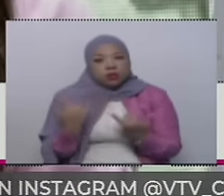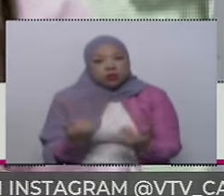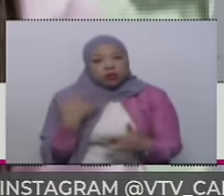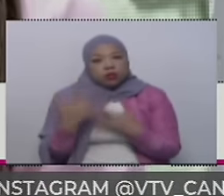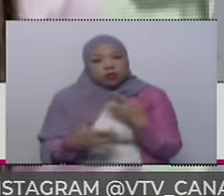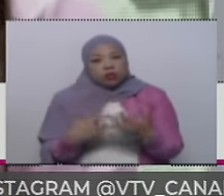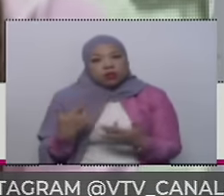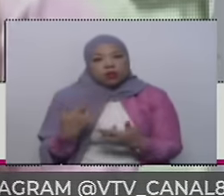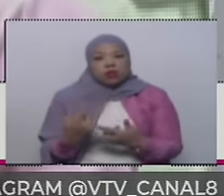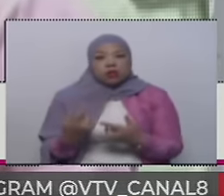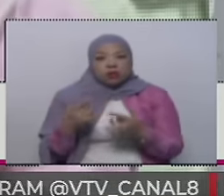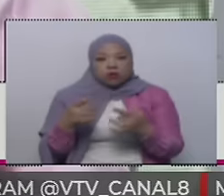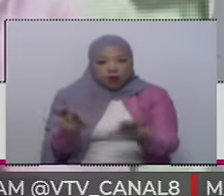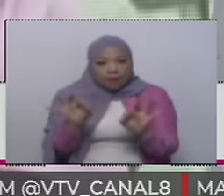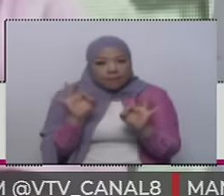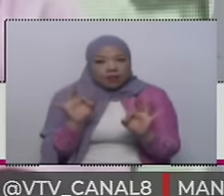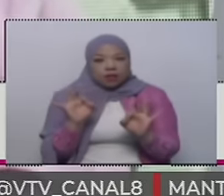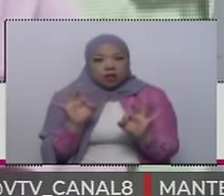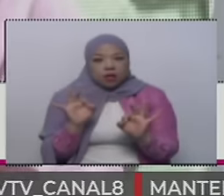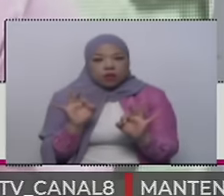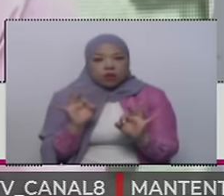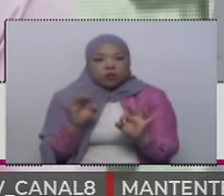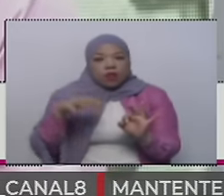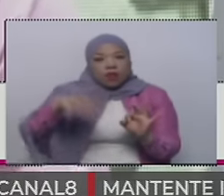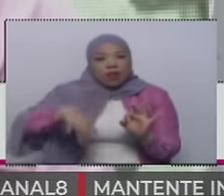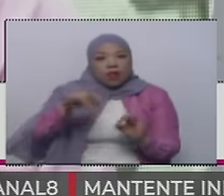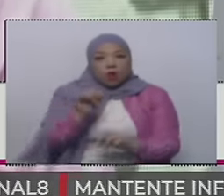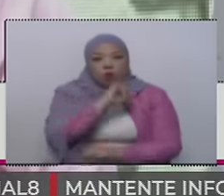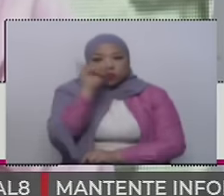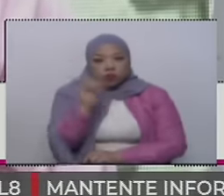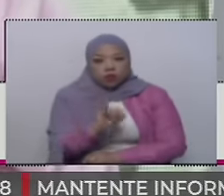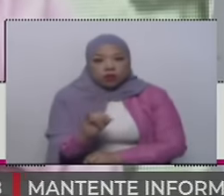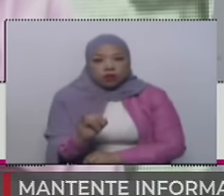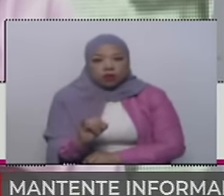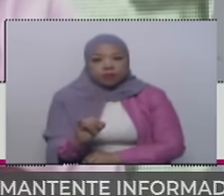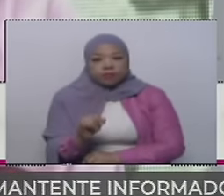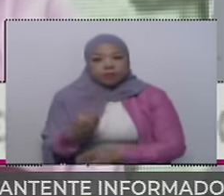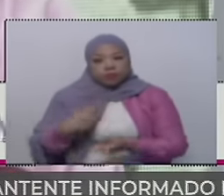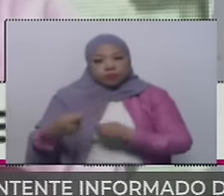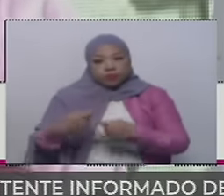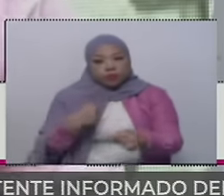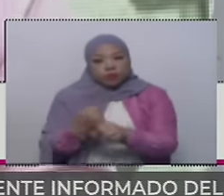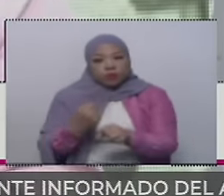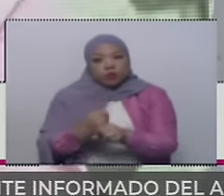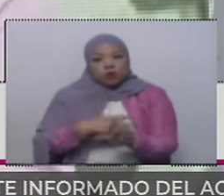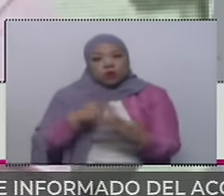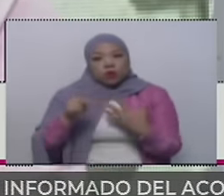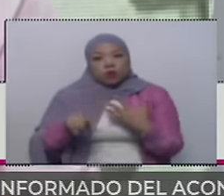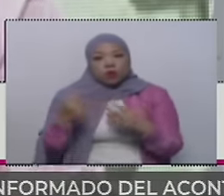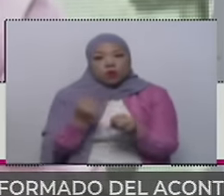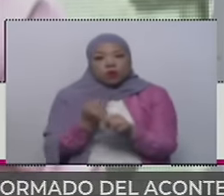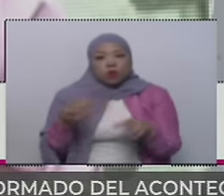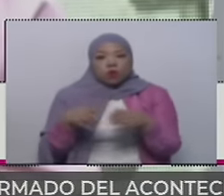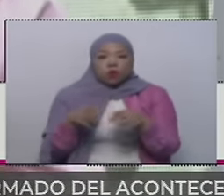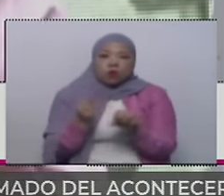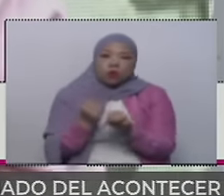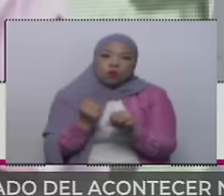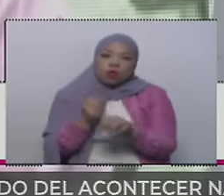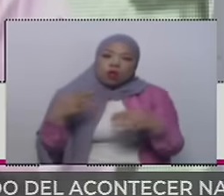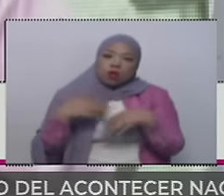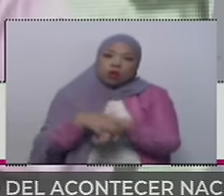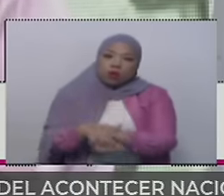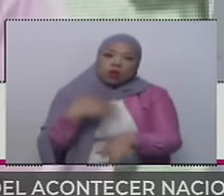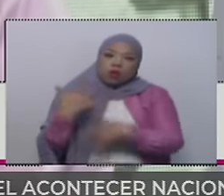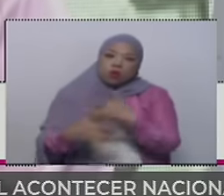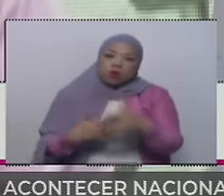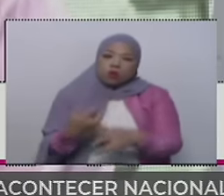para este mes un abordaje especial para el Estado Zulia. Lo conversábamos con la coordinadora del vértice número 1 y con todo el equipo de trabajo, una